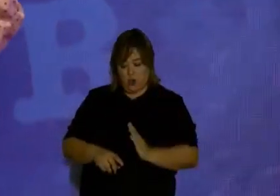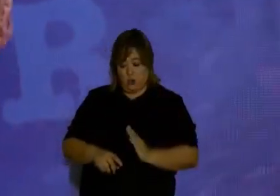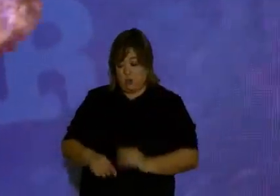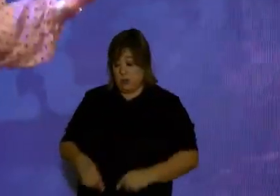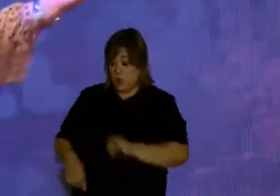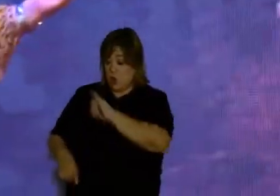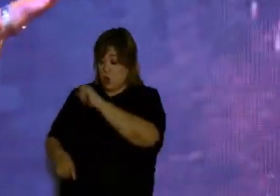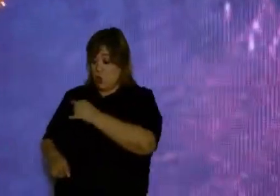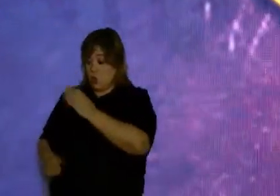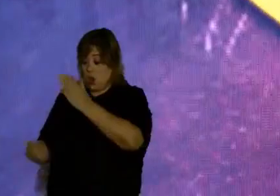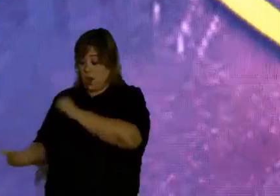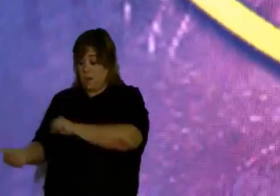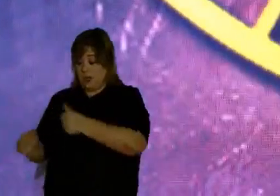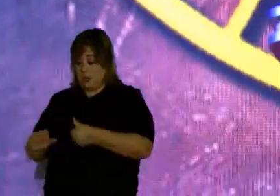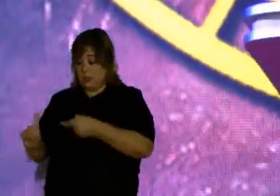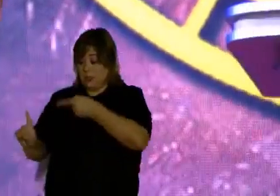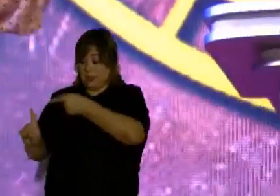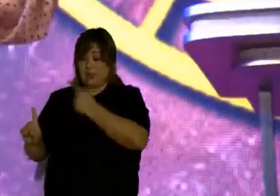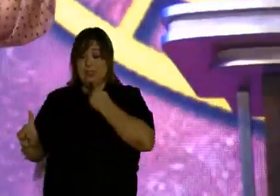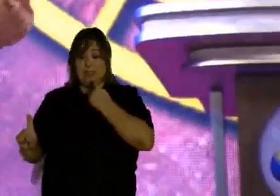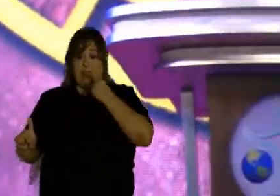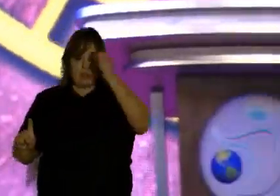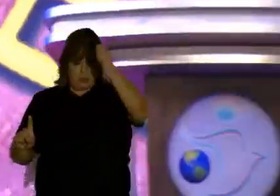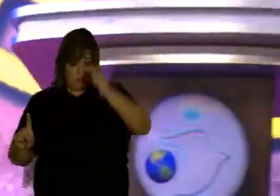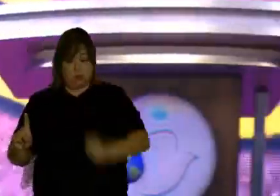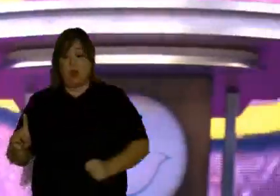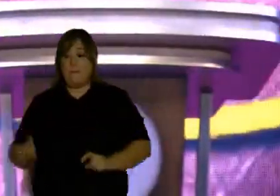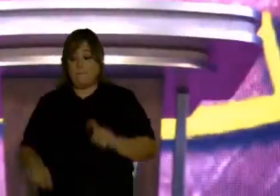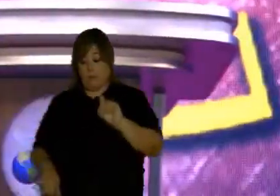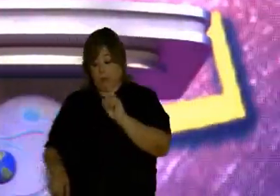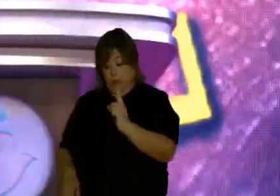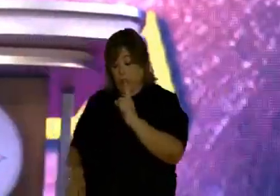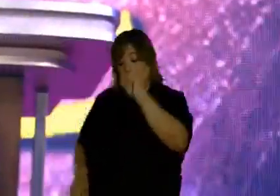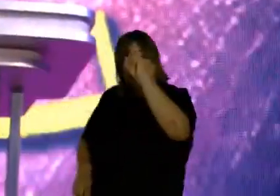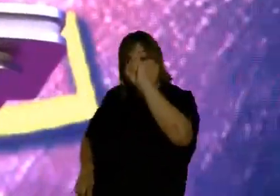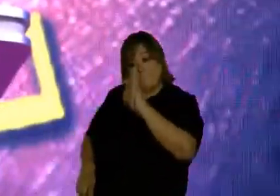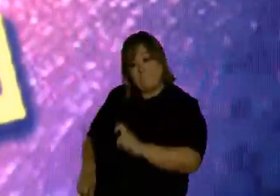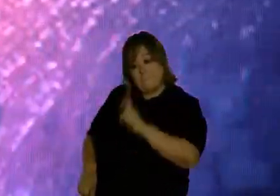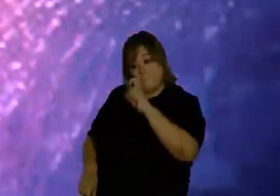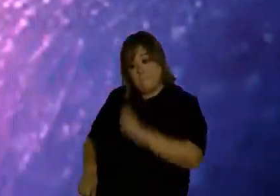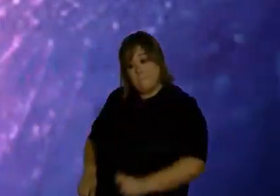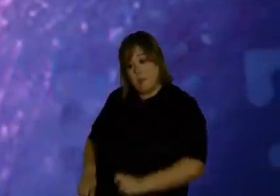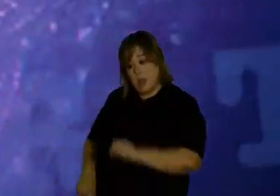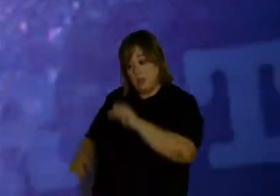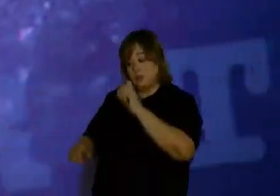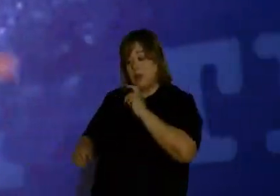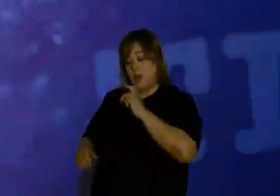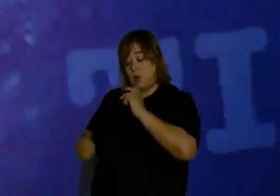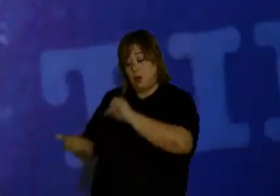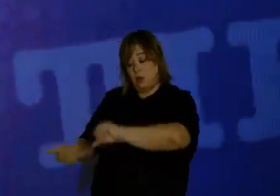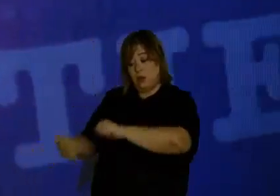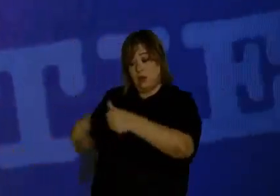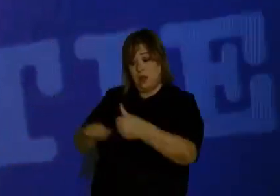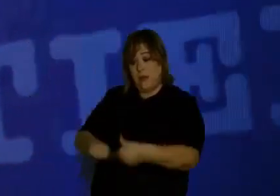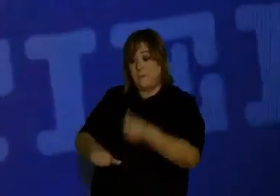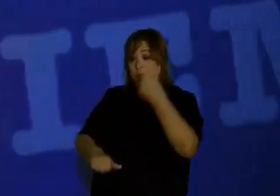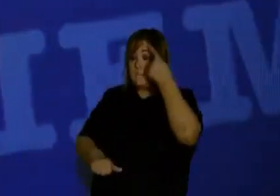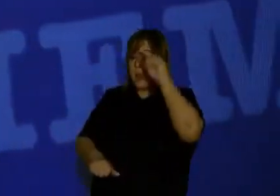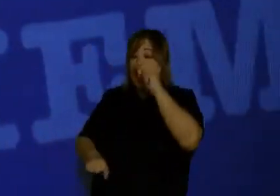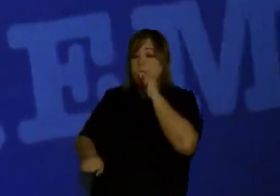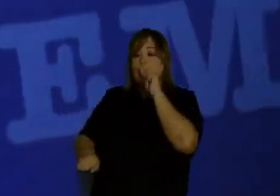Y Jesús le dice, conviene que tú me bautices para que cumplamos todo. Así que le permitió, y ahí hubo